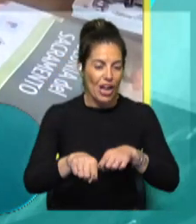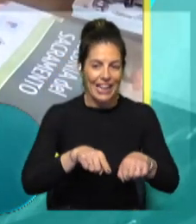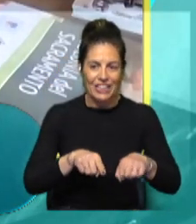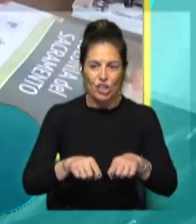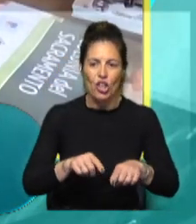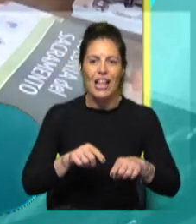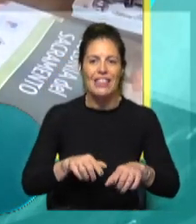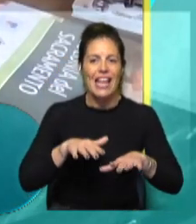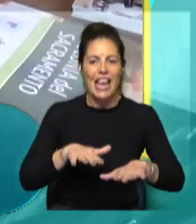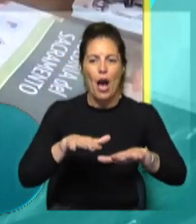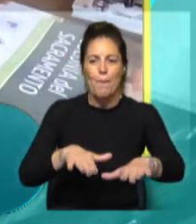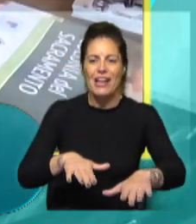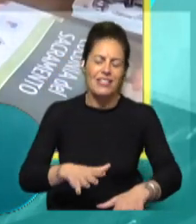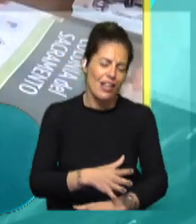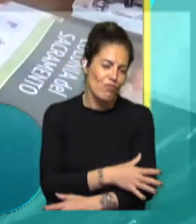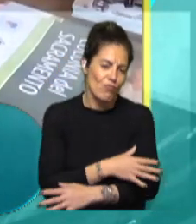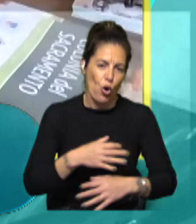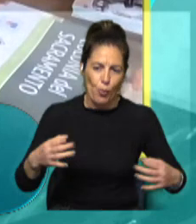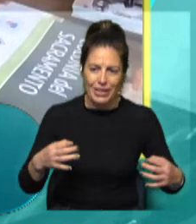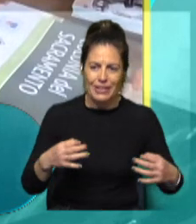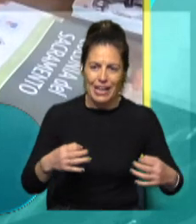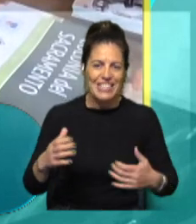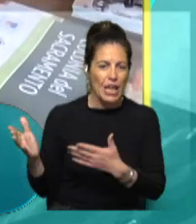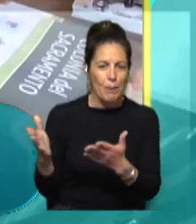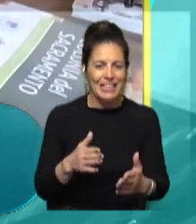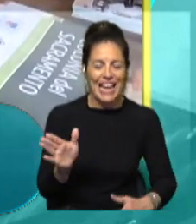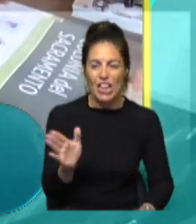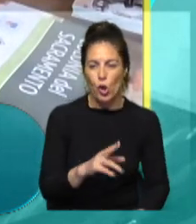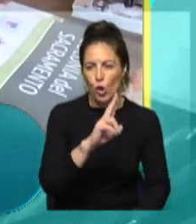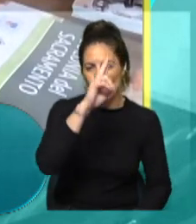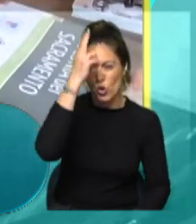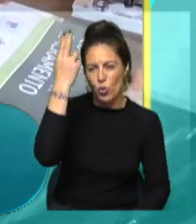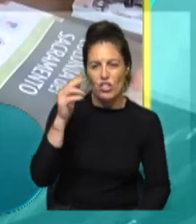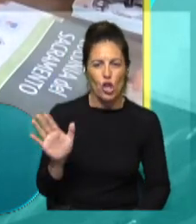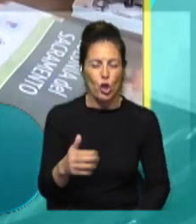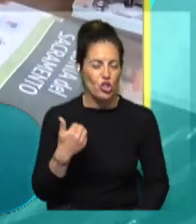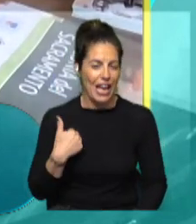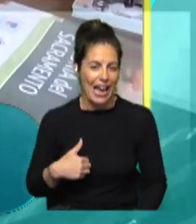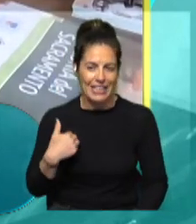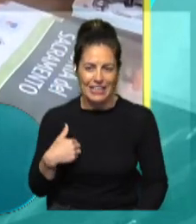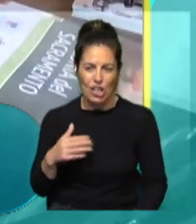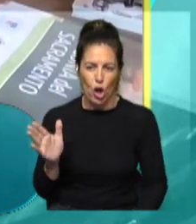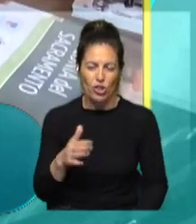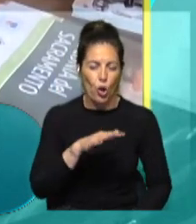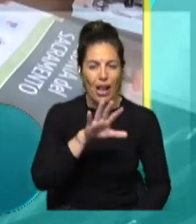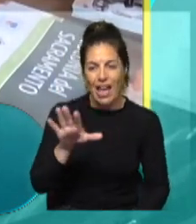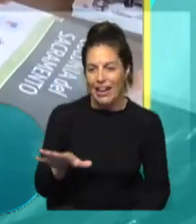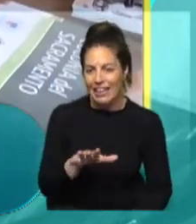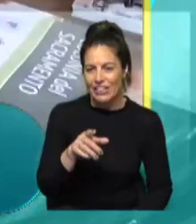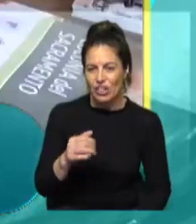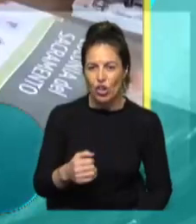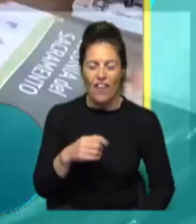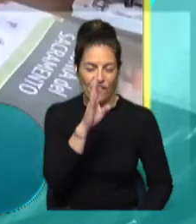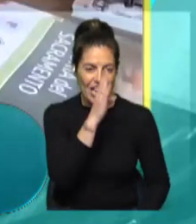es monumental y magna. Así que invitar a todos los uruguayos, a todos los argentinos, a toda la región, a